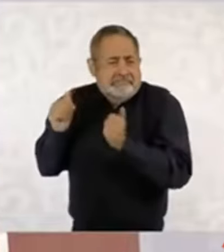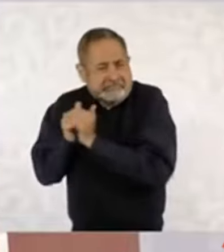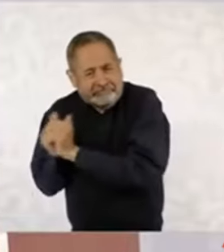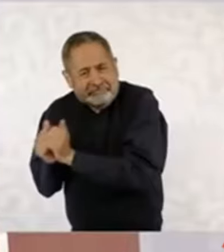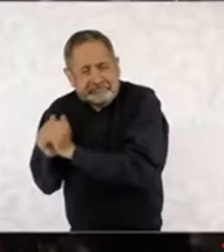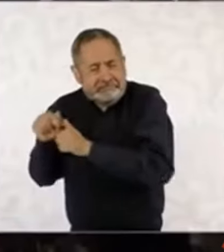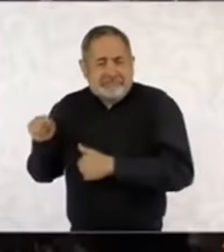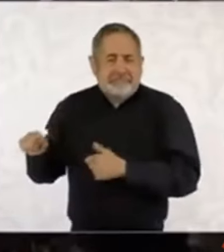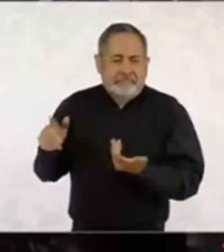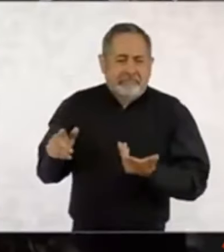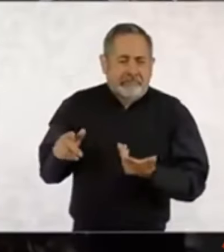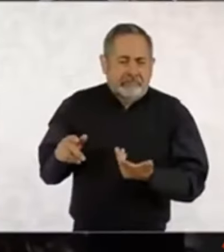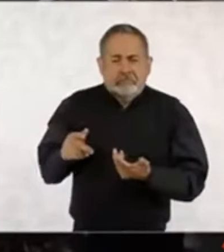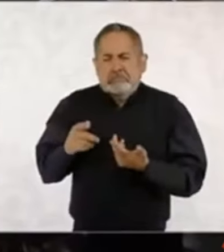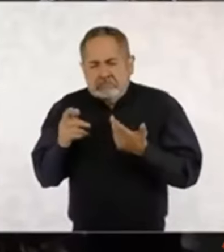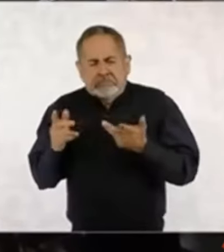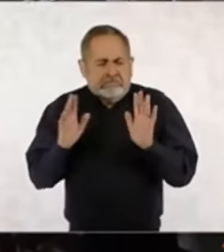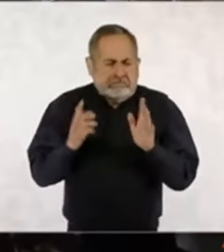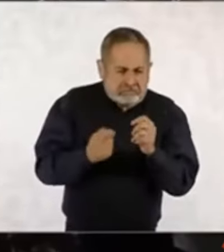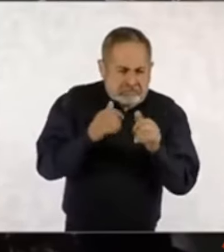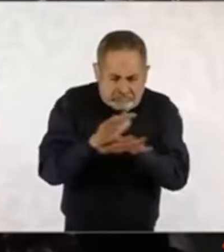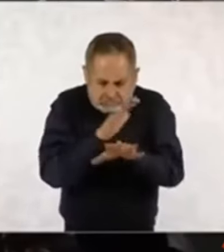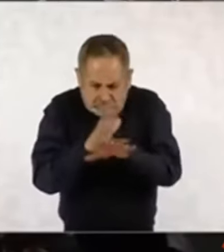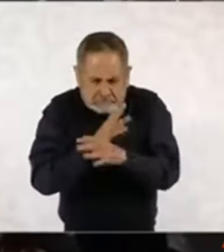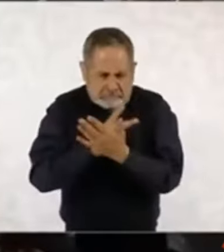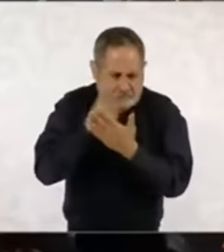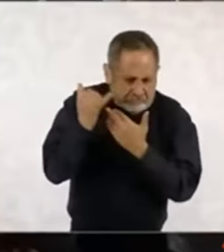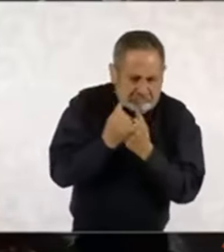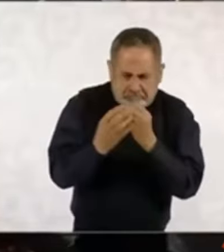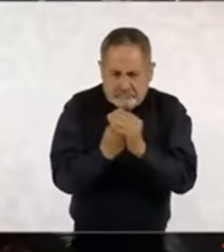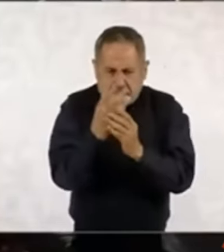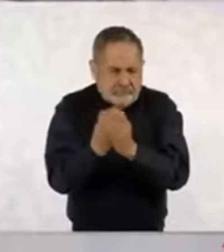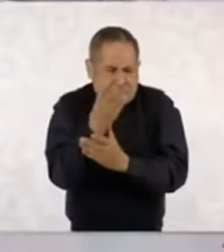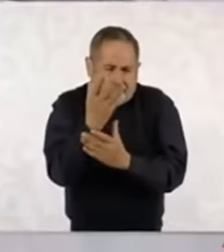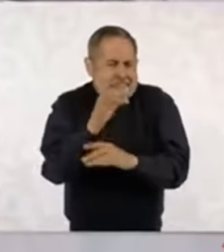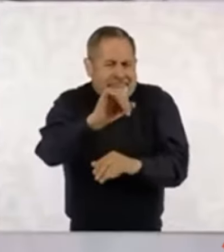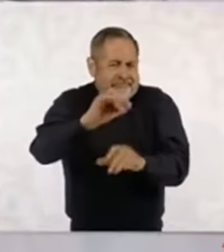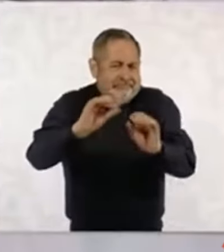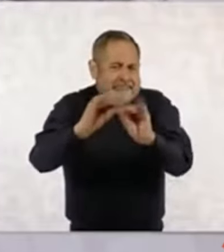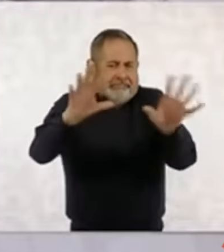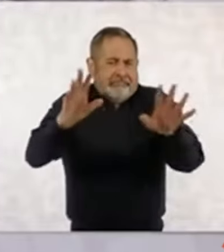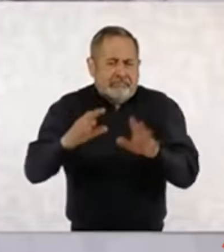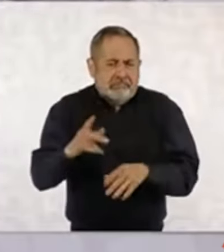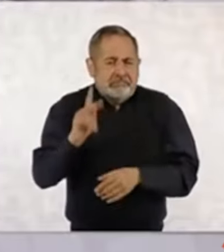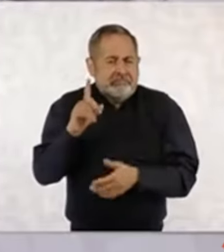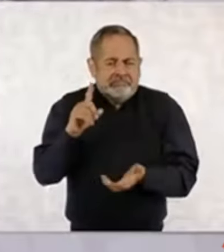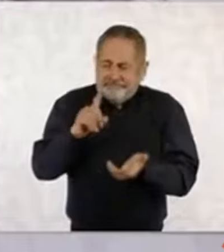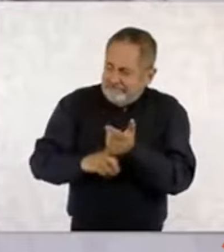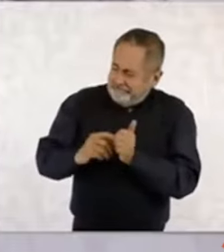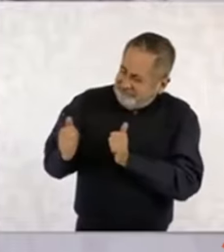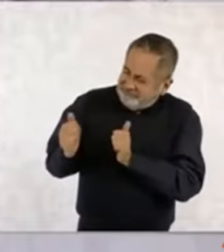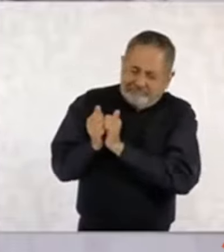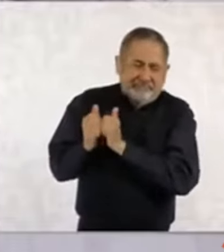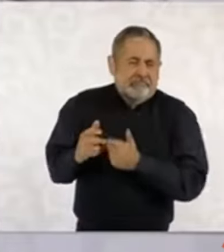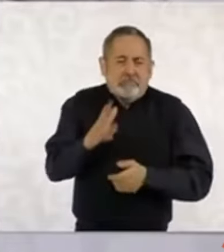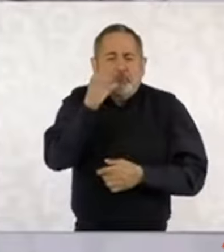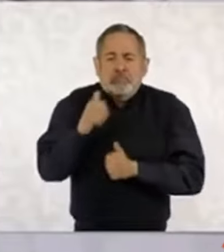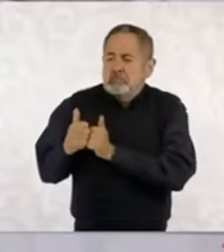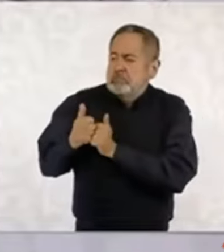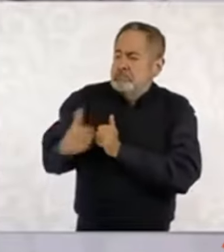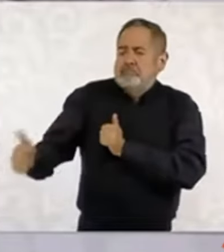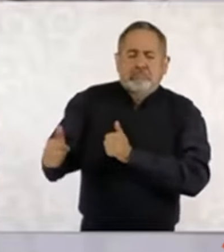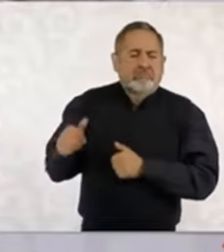con cambios, con nuevos programas, nuevos proyectos, pero en esencia los principios por los que